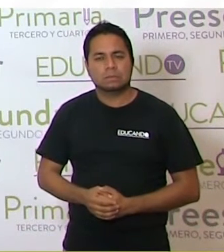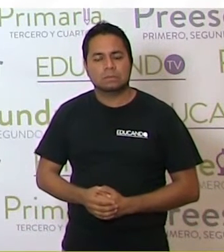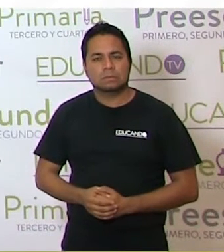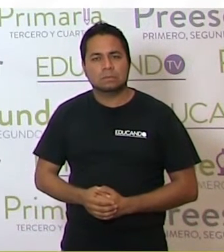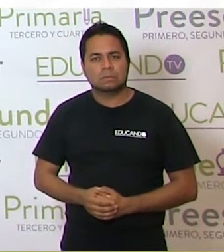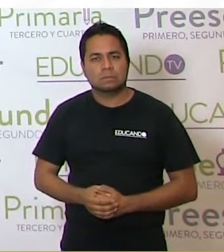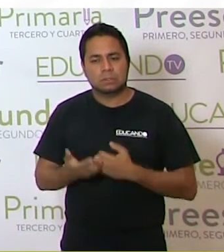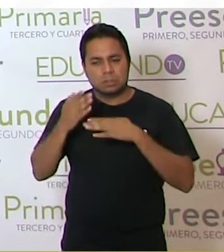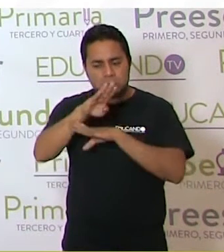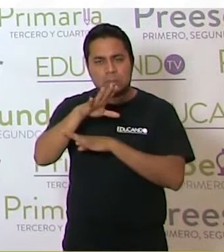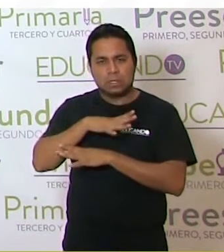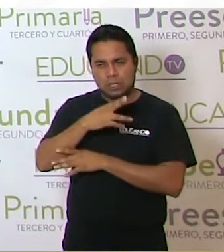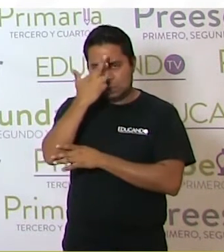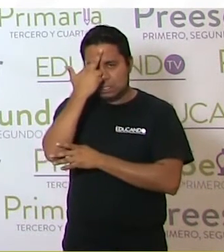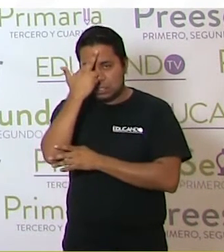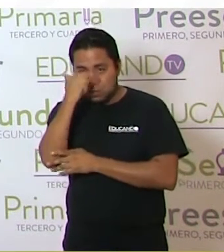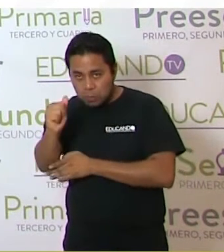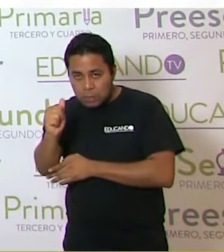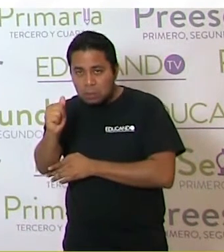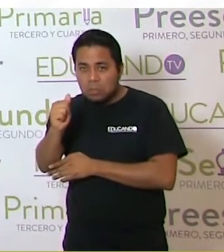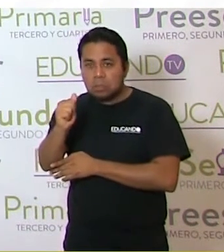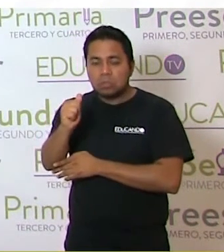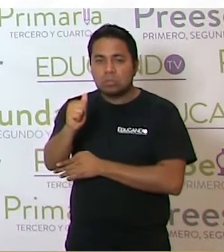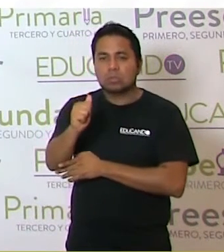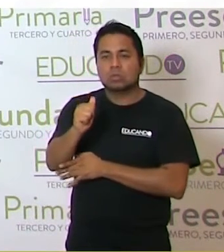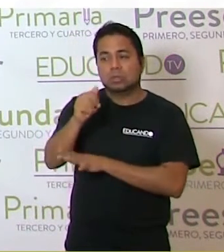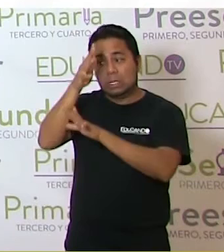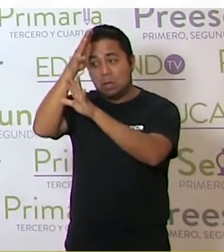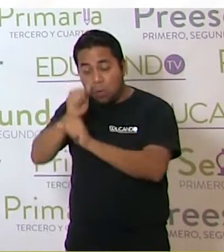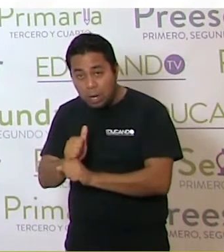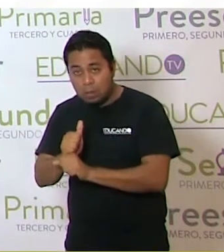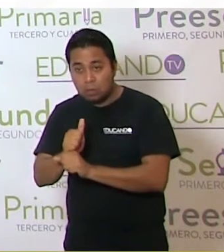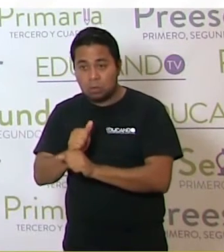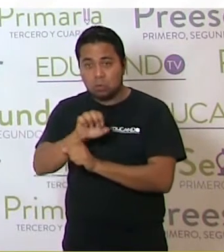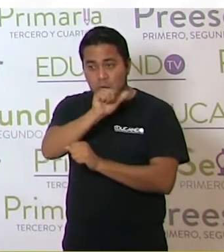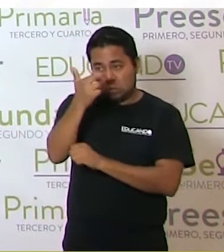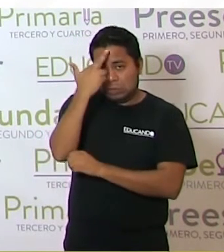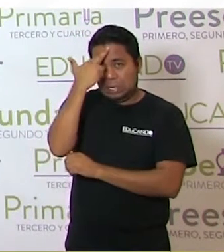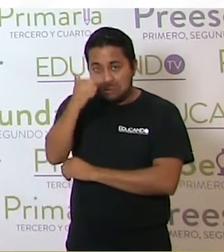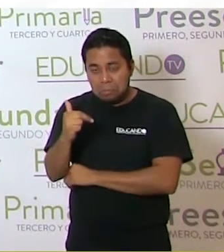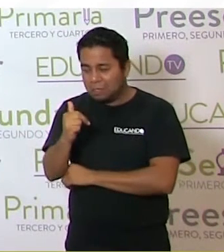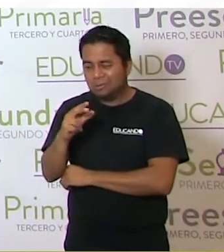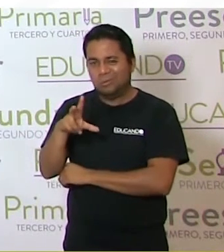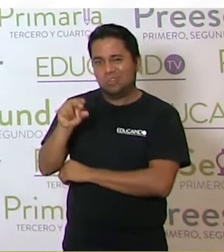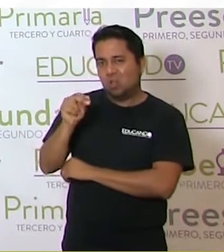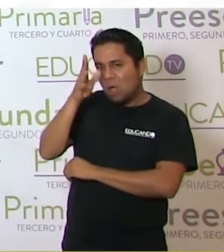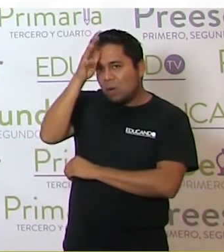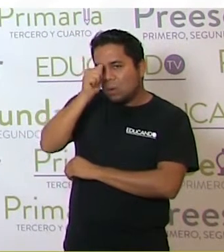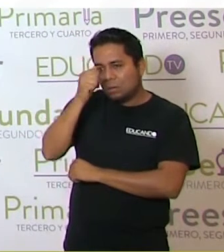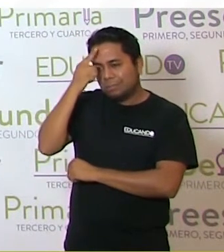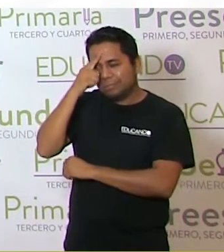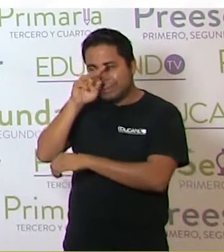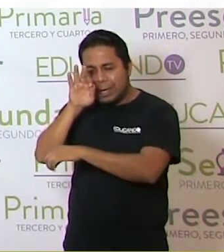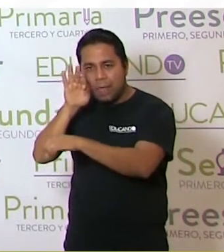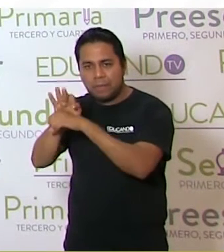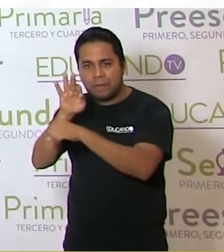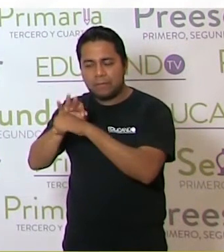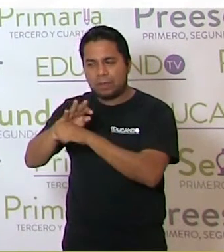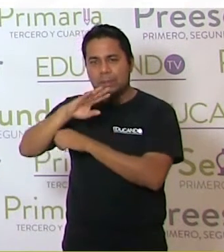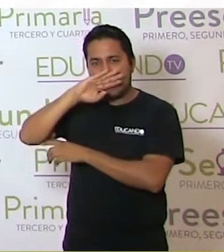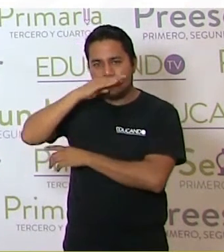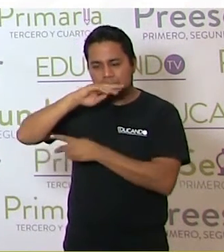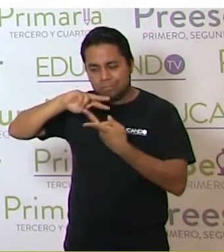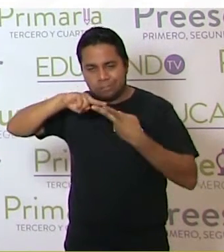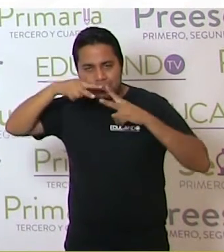hay argumentos en contra y argumentos a favor de los cultivos transgénicos pero abajo abajo